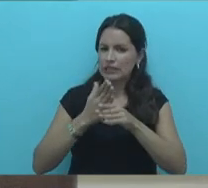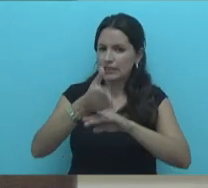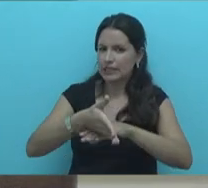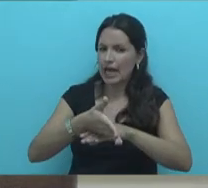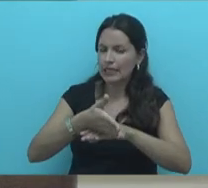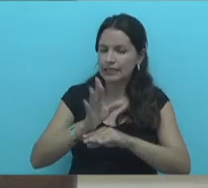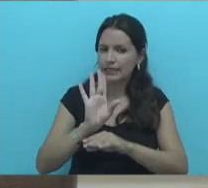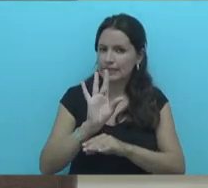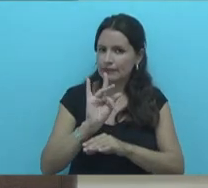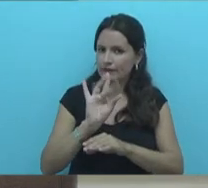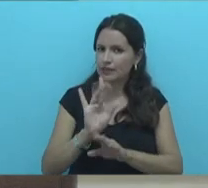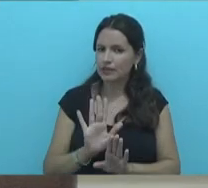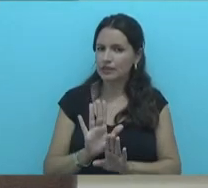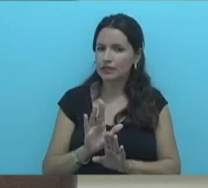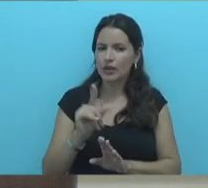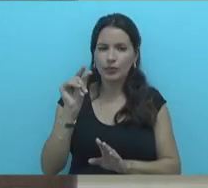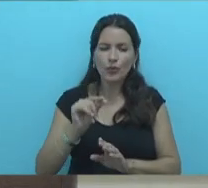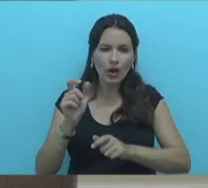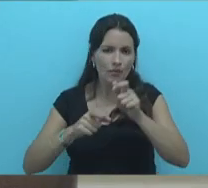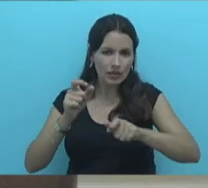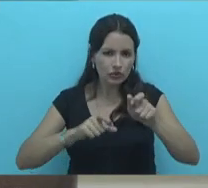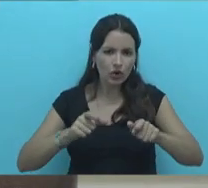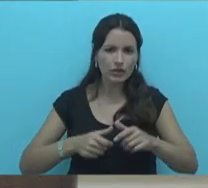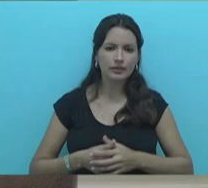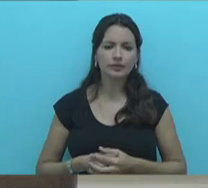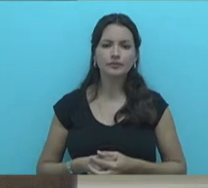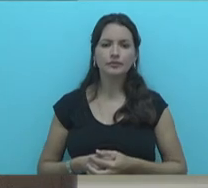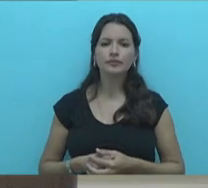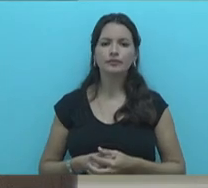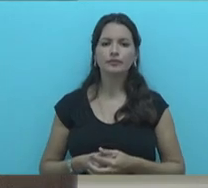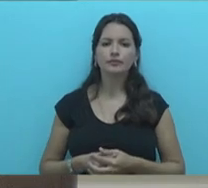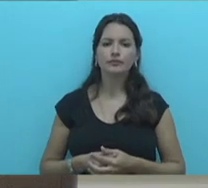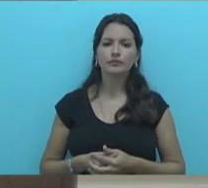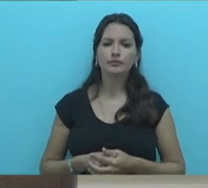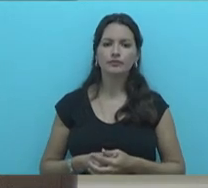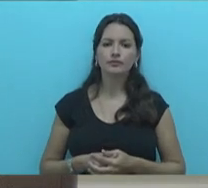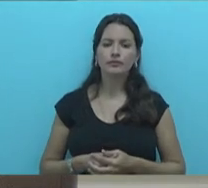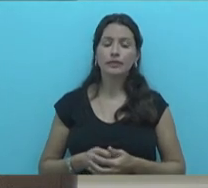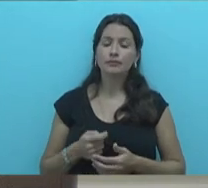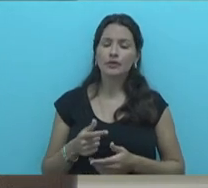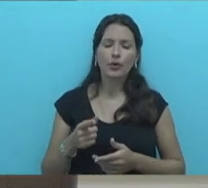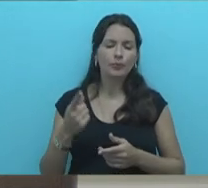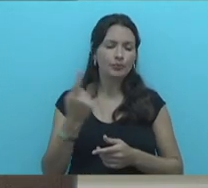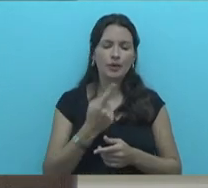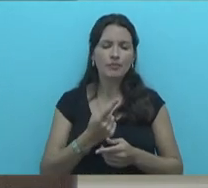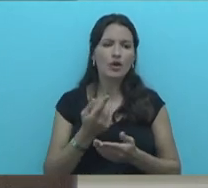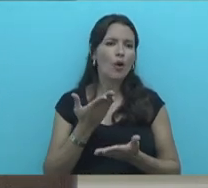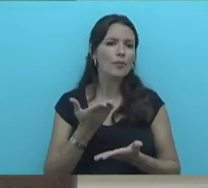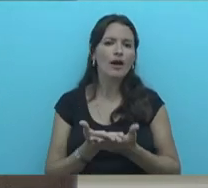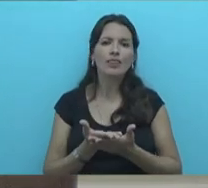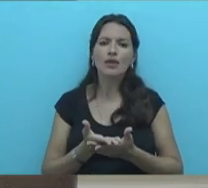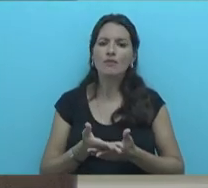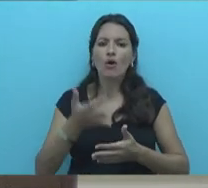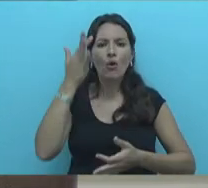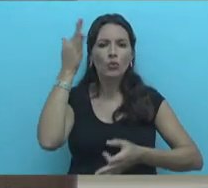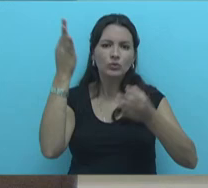comparación de los imputados. Esperemos que esto se resuelva prontamente, pero lo principal es que esperamos que haya justicia por Paula, porque no es